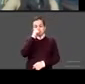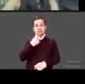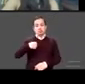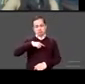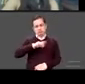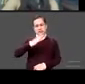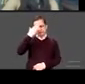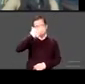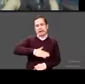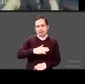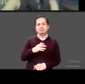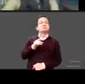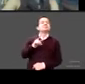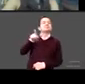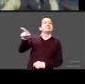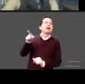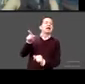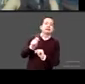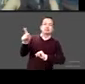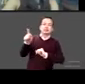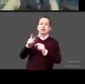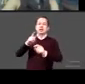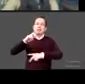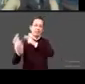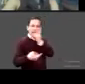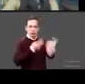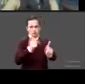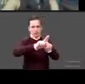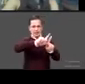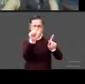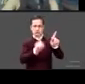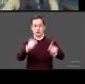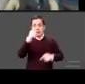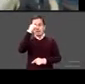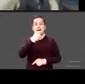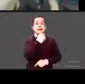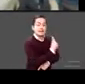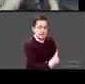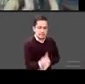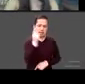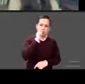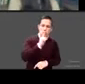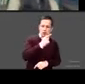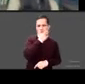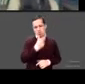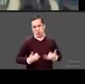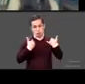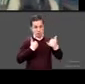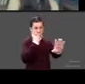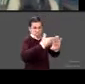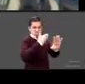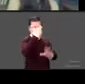encuestas, como la Encuesta Nacional de Niñas, Niñas y Mujeres, que al menos el 63% de niñas y niñas